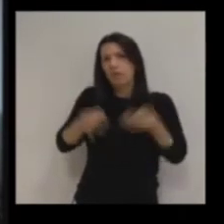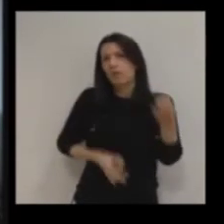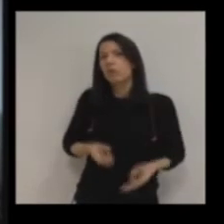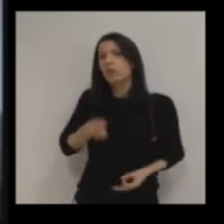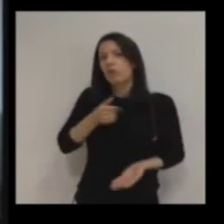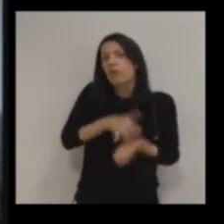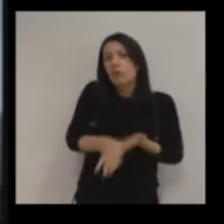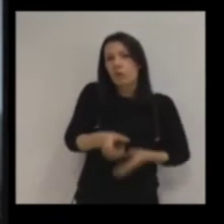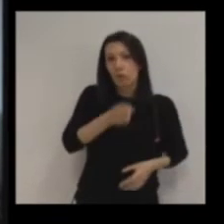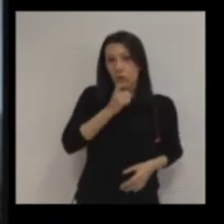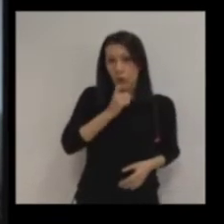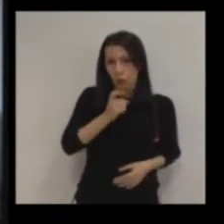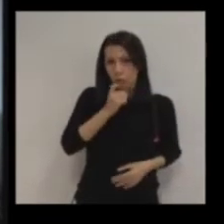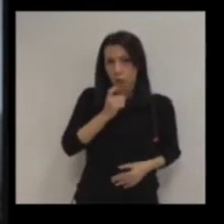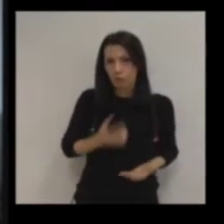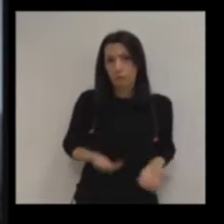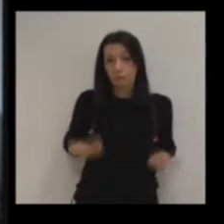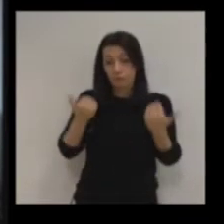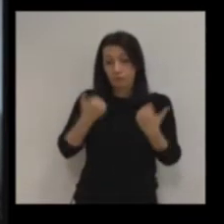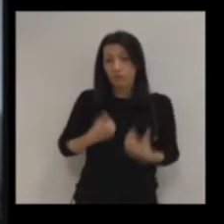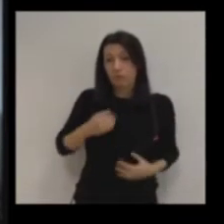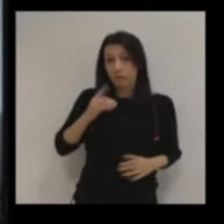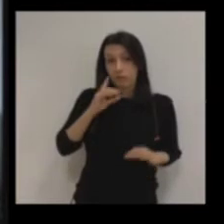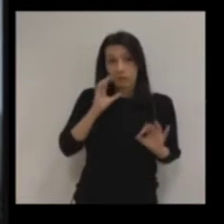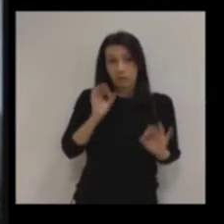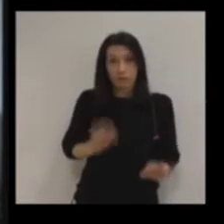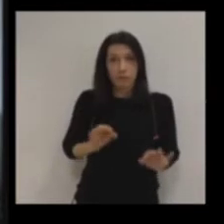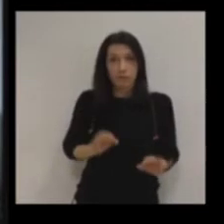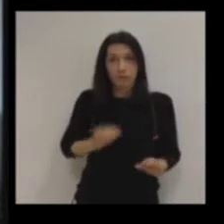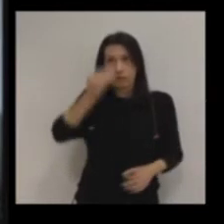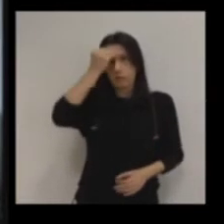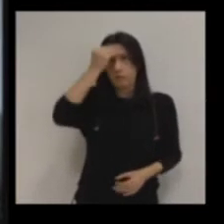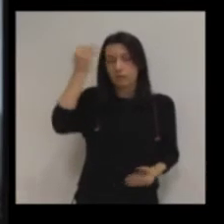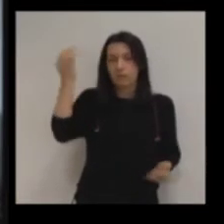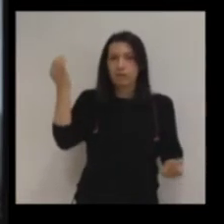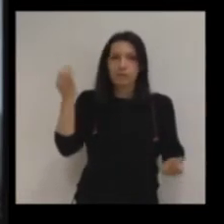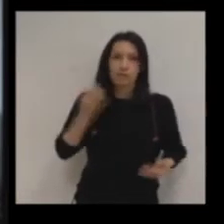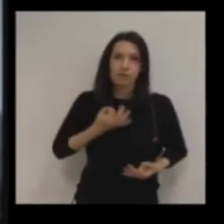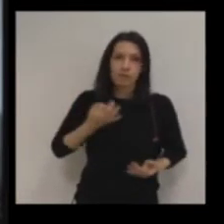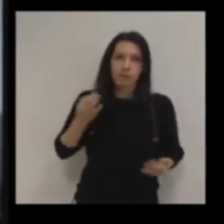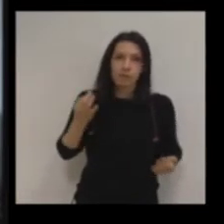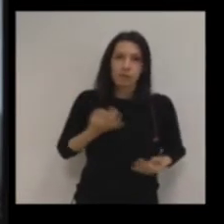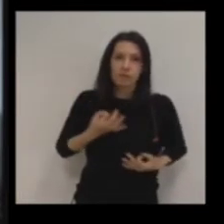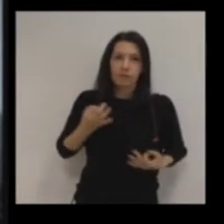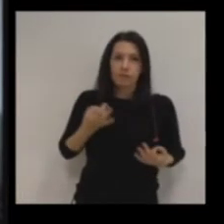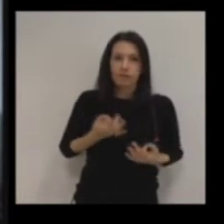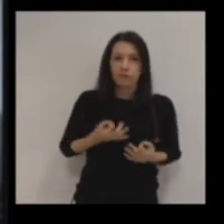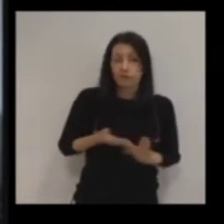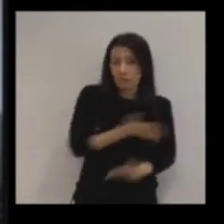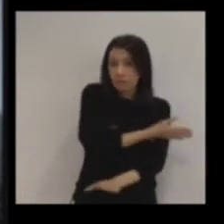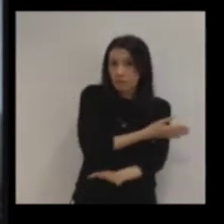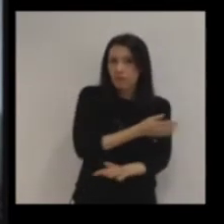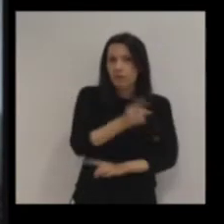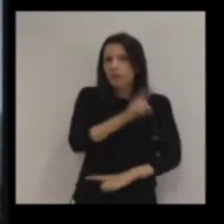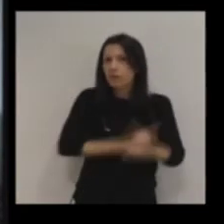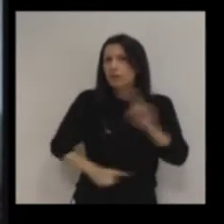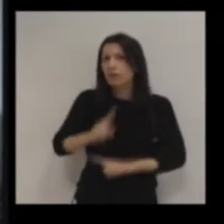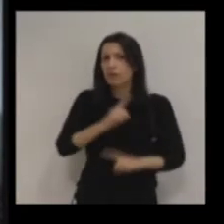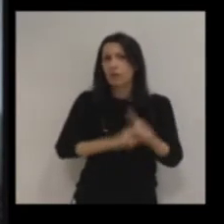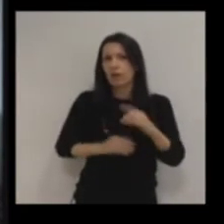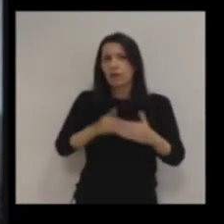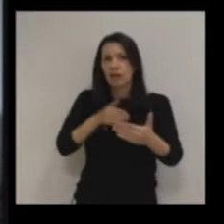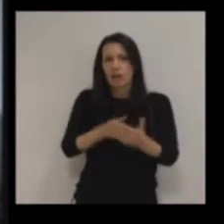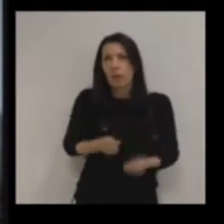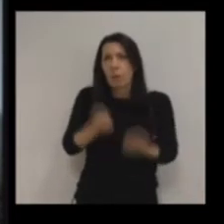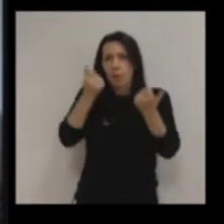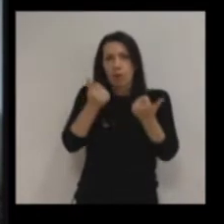justicia. Yo creo que yo soy de los que pienso que con todos los problemas y con toda la falta de accesibilidad y con todo lo